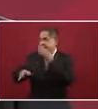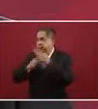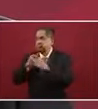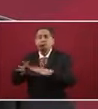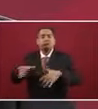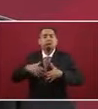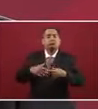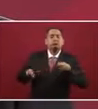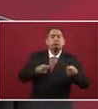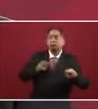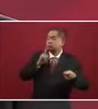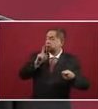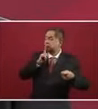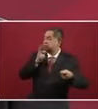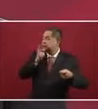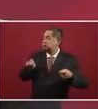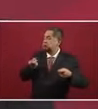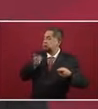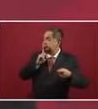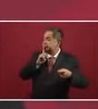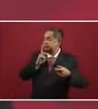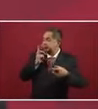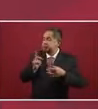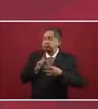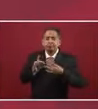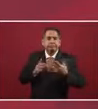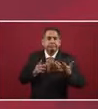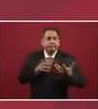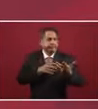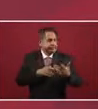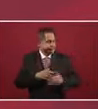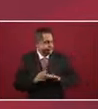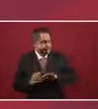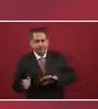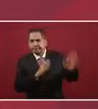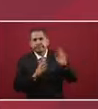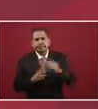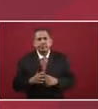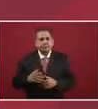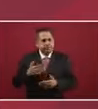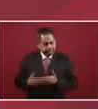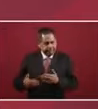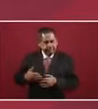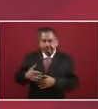información. Ahora imagínense, es un timbre de orgullo